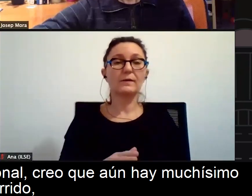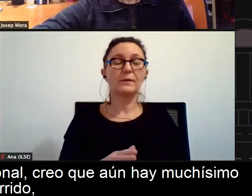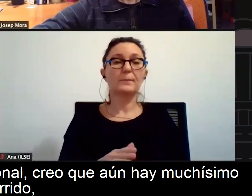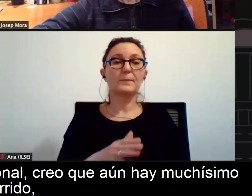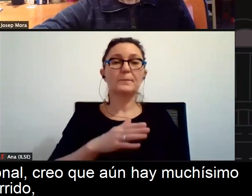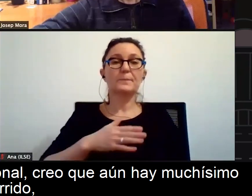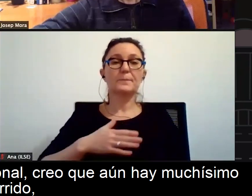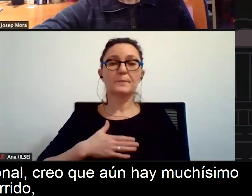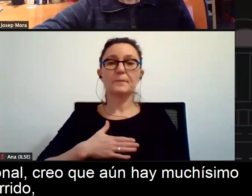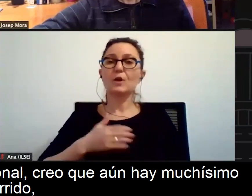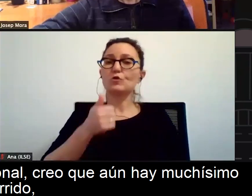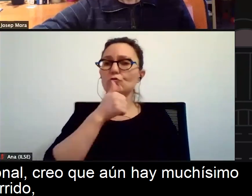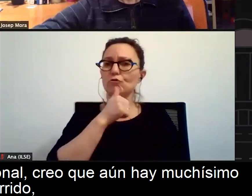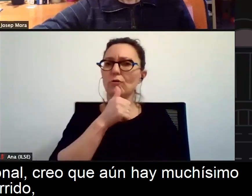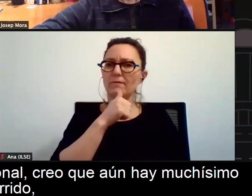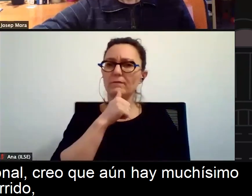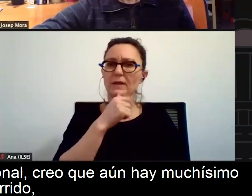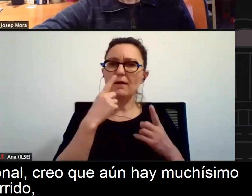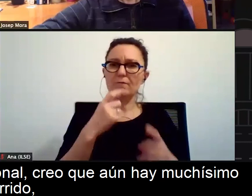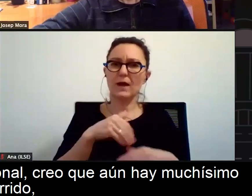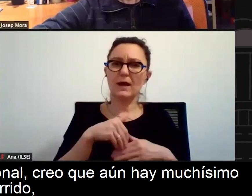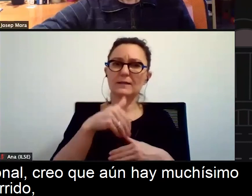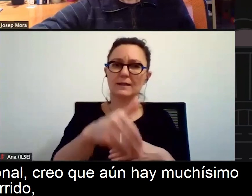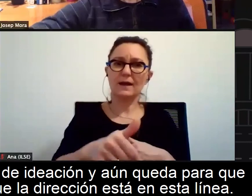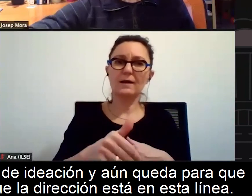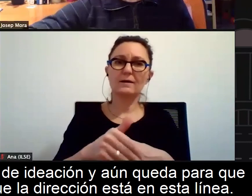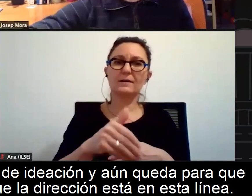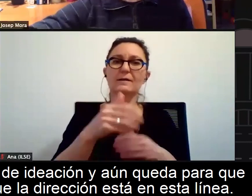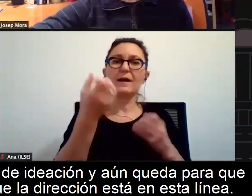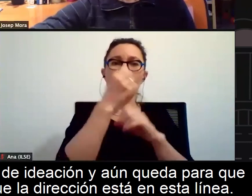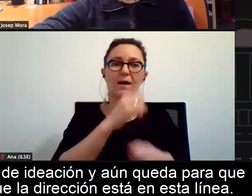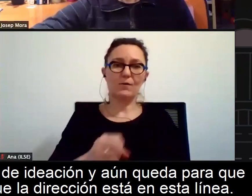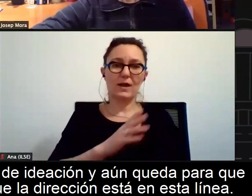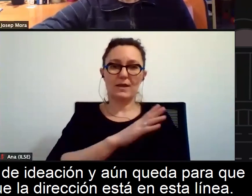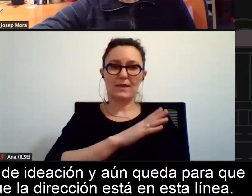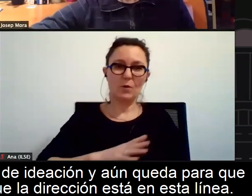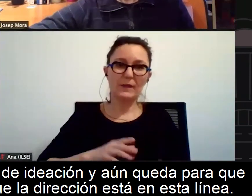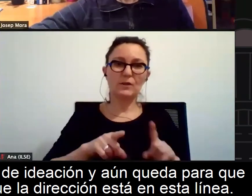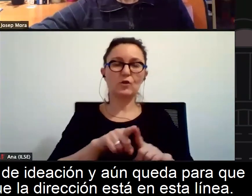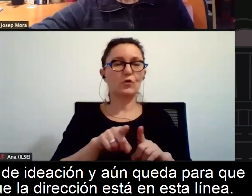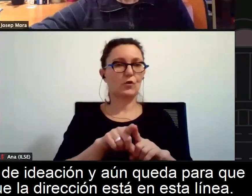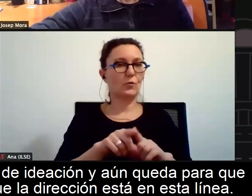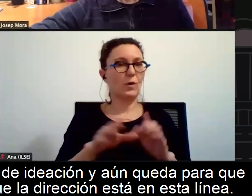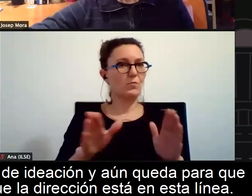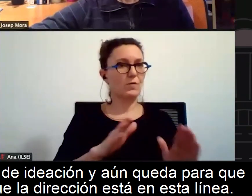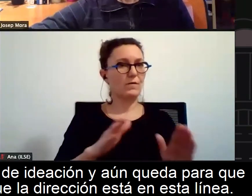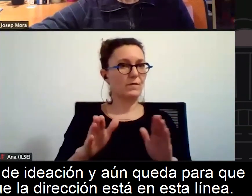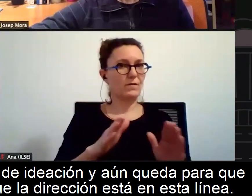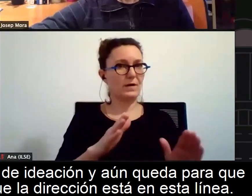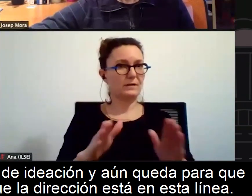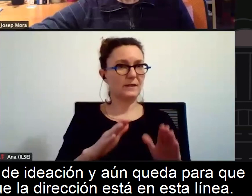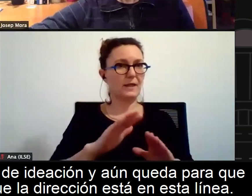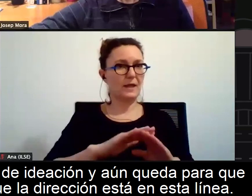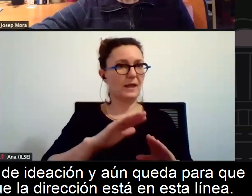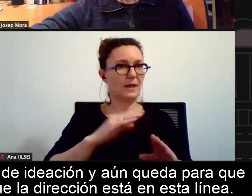que aún hay muchísimo recorrido, aunque ahora está un poco en fase ideación y aún queda para que aterrice en la realidad.